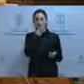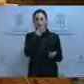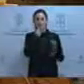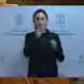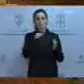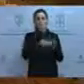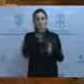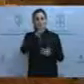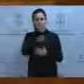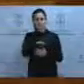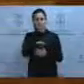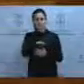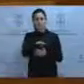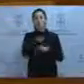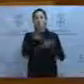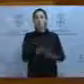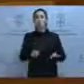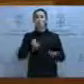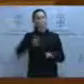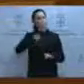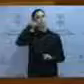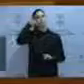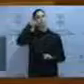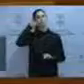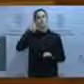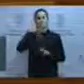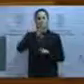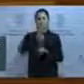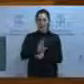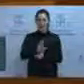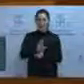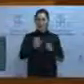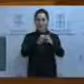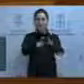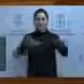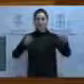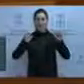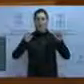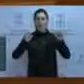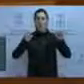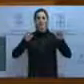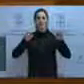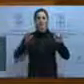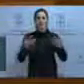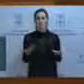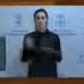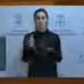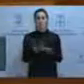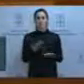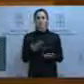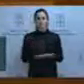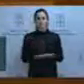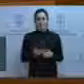2014 tenía el honor de presentar ante esta Cámara una propuesta